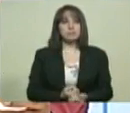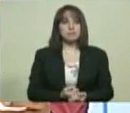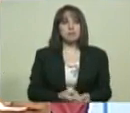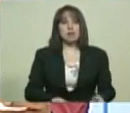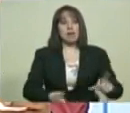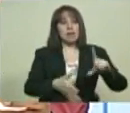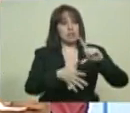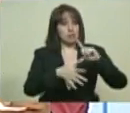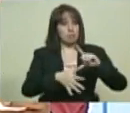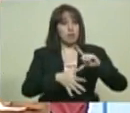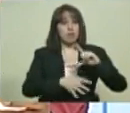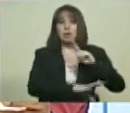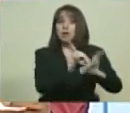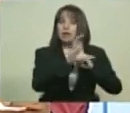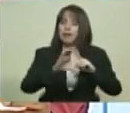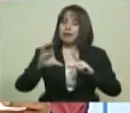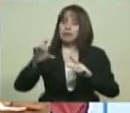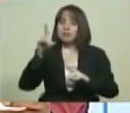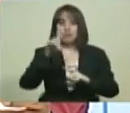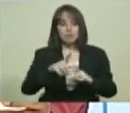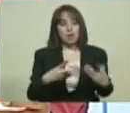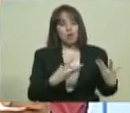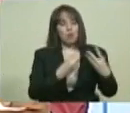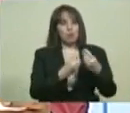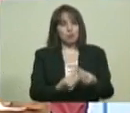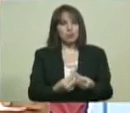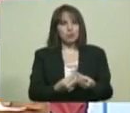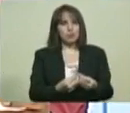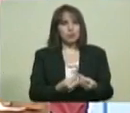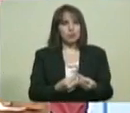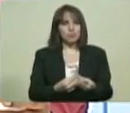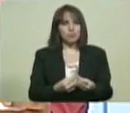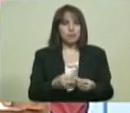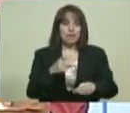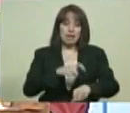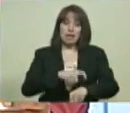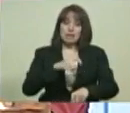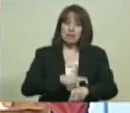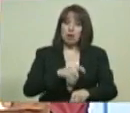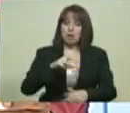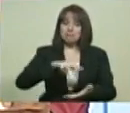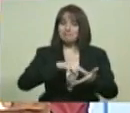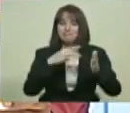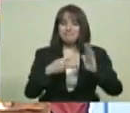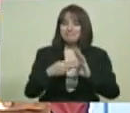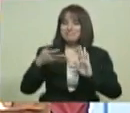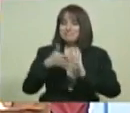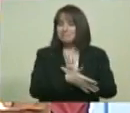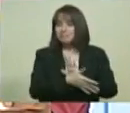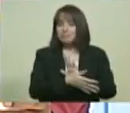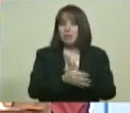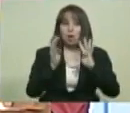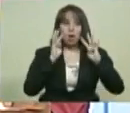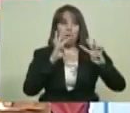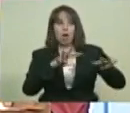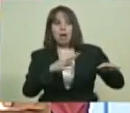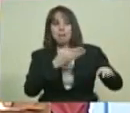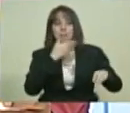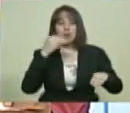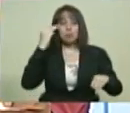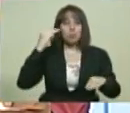Latinoamericanos y caribeños, somos compatriotas de Venezuela en esta hora de definiciones. Admiramos la fortaleza moral